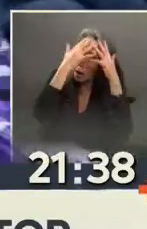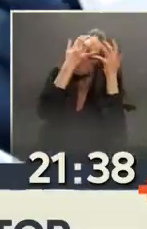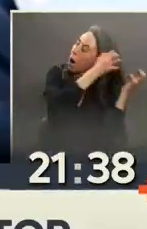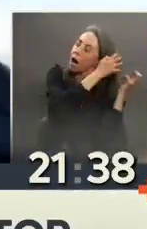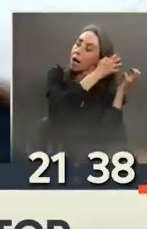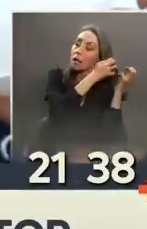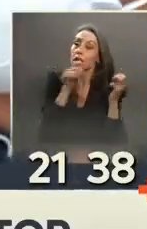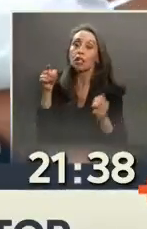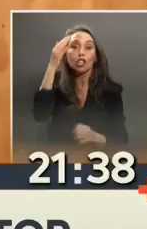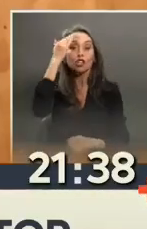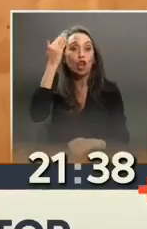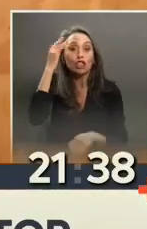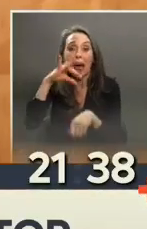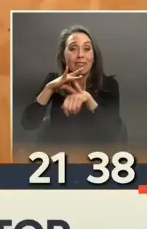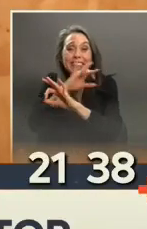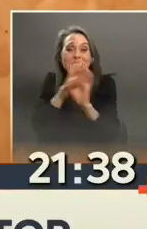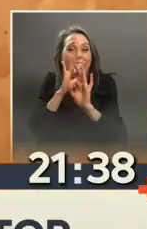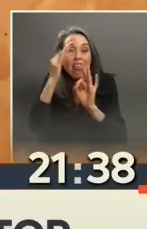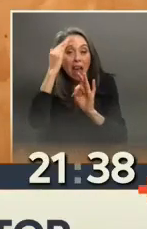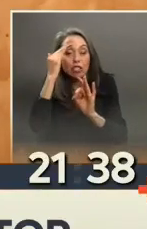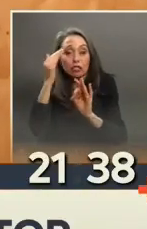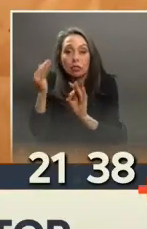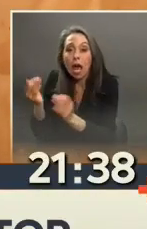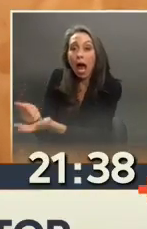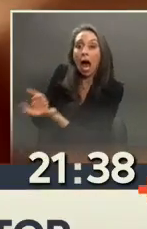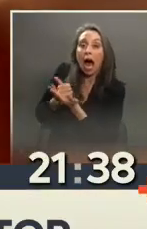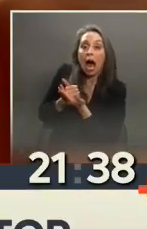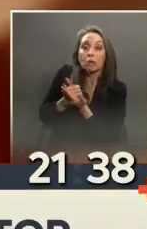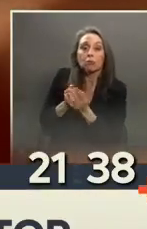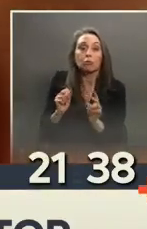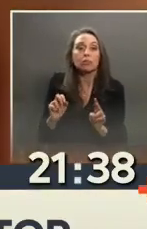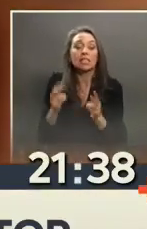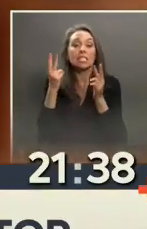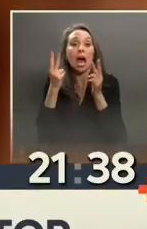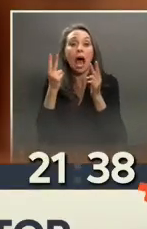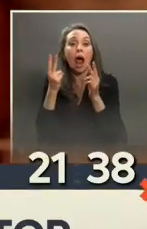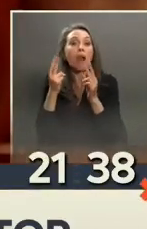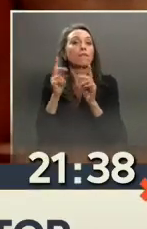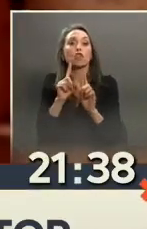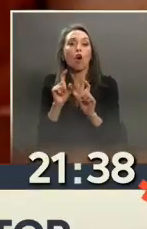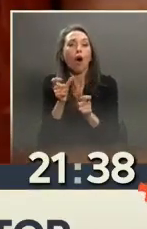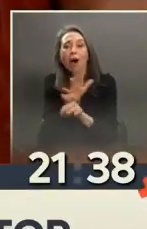conocimiento médico alguno permitió que la tragedia fuera menos terrible